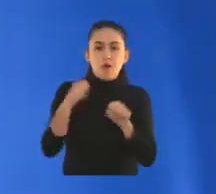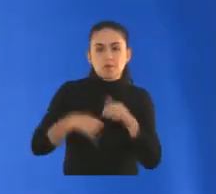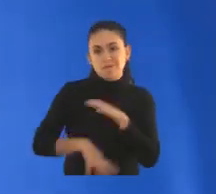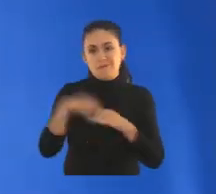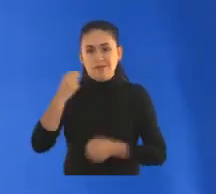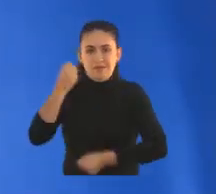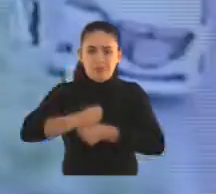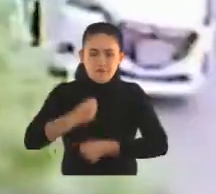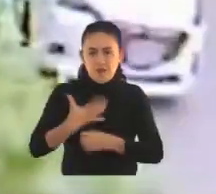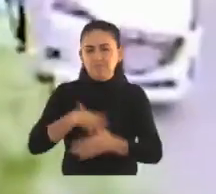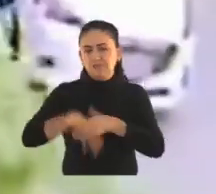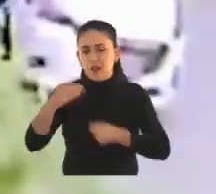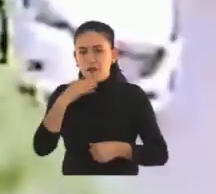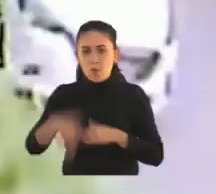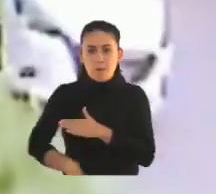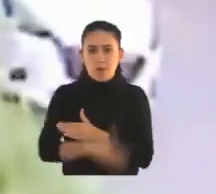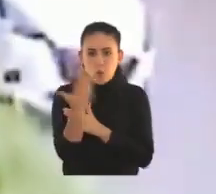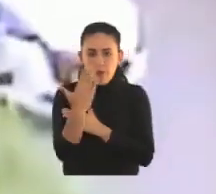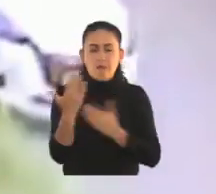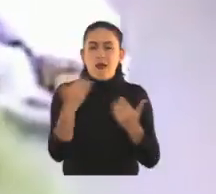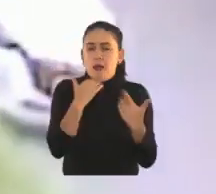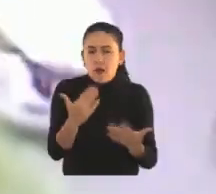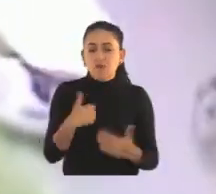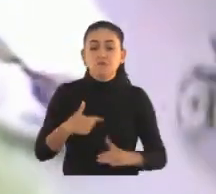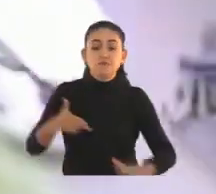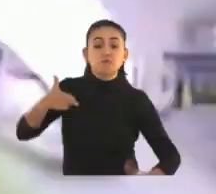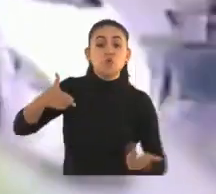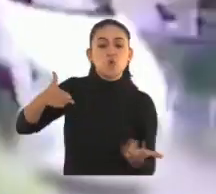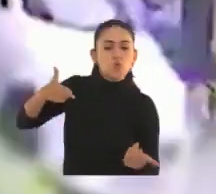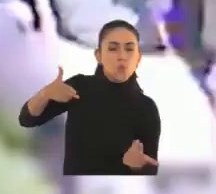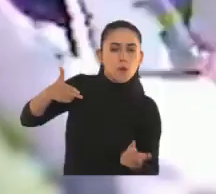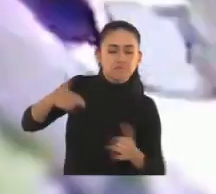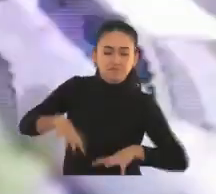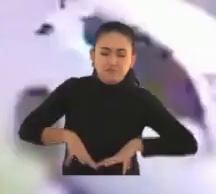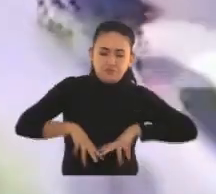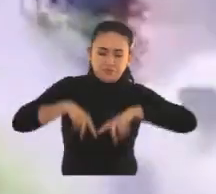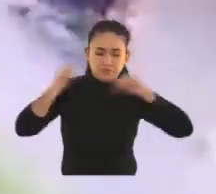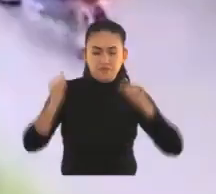madrugada mediante la modalidad de atraco con arma de fuego.